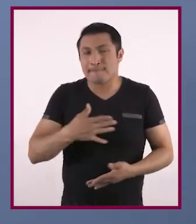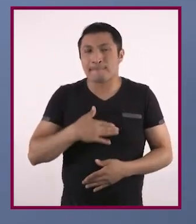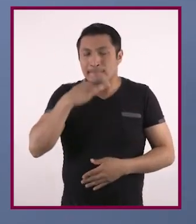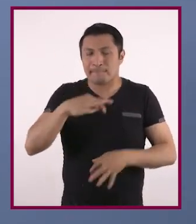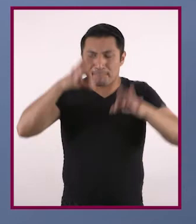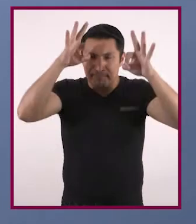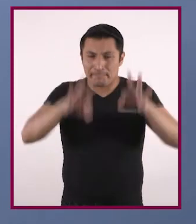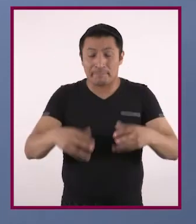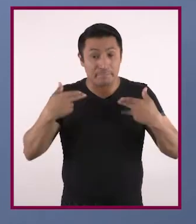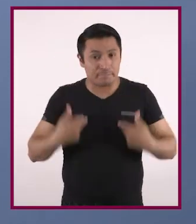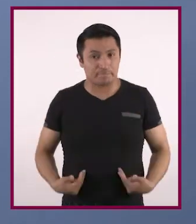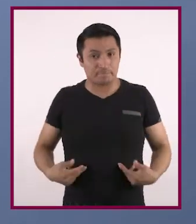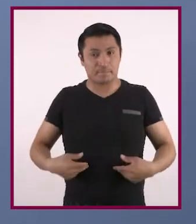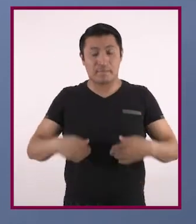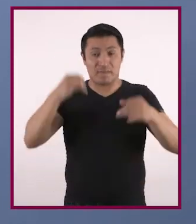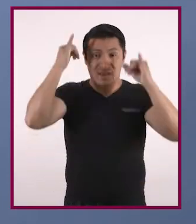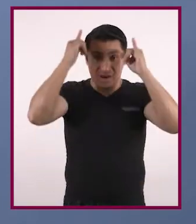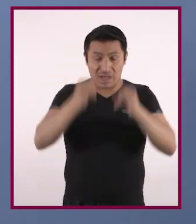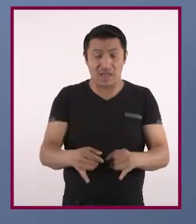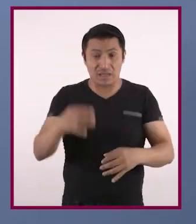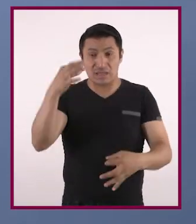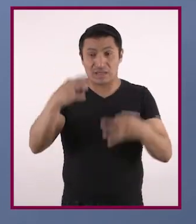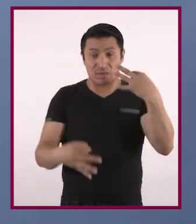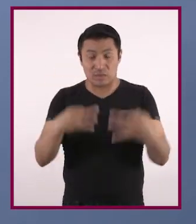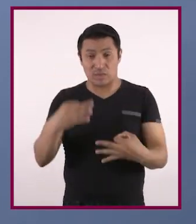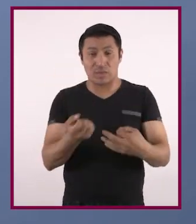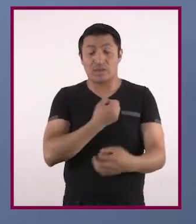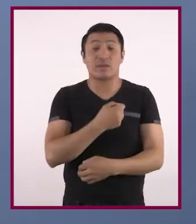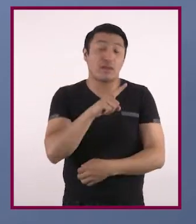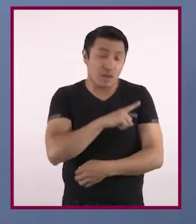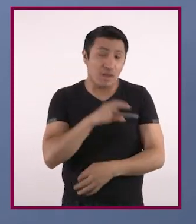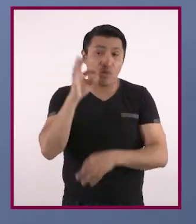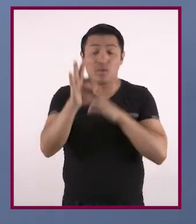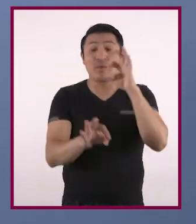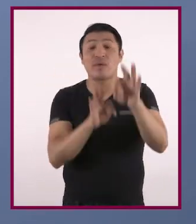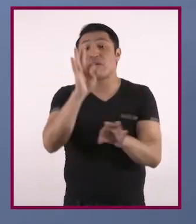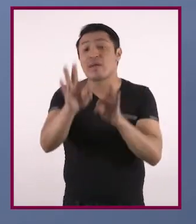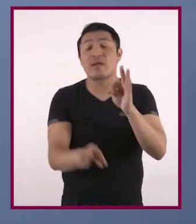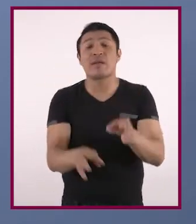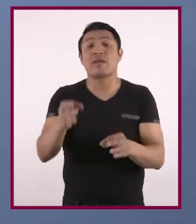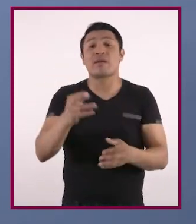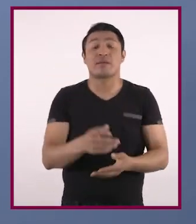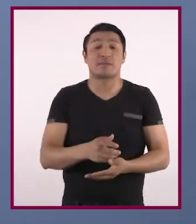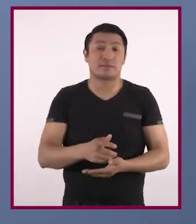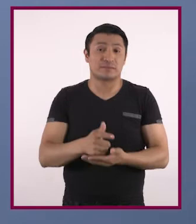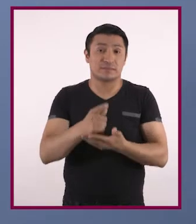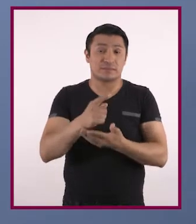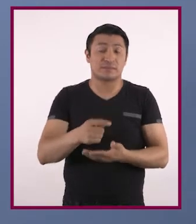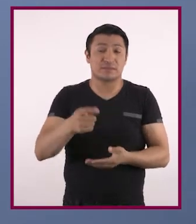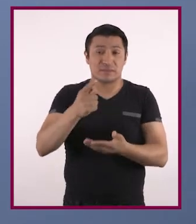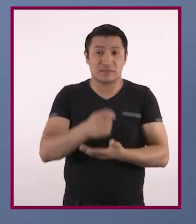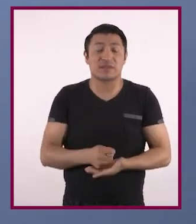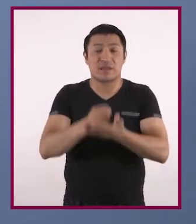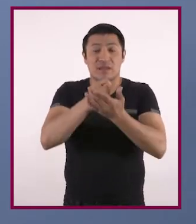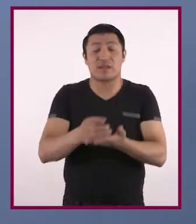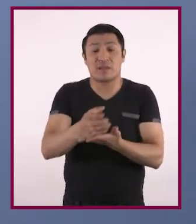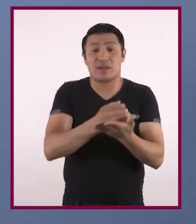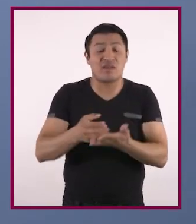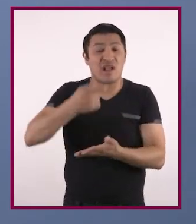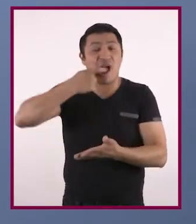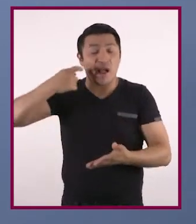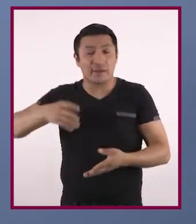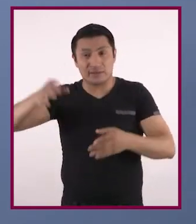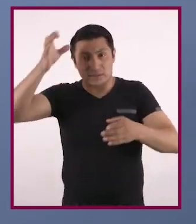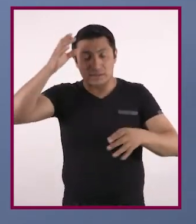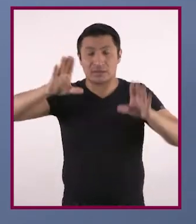dignidad humana, a la identidad jurídica, a la salud, al tratamiento y a la rehabilitación para las adicciones, a la capacitación